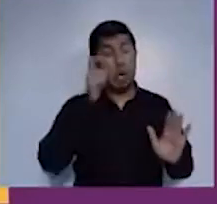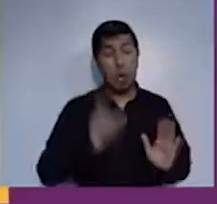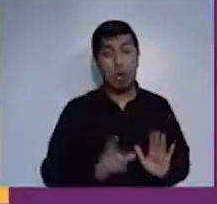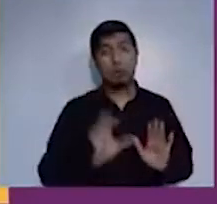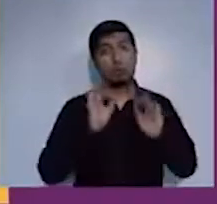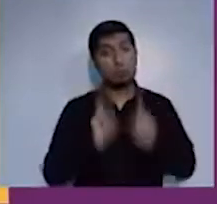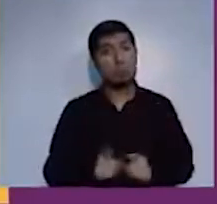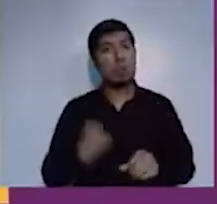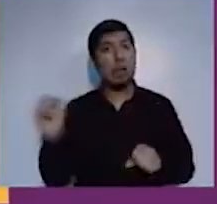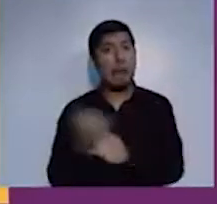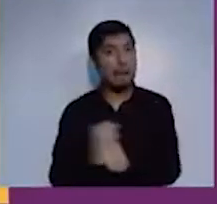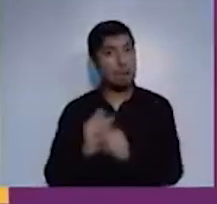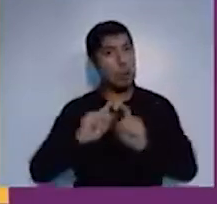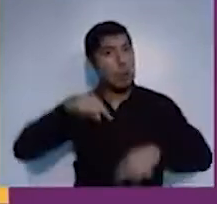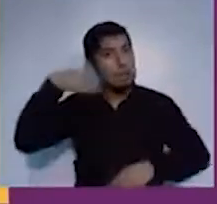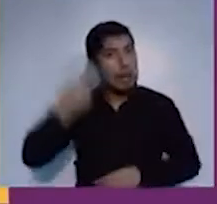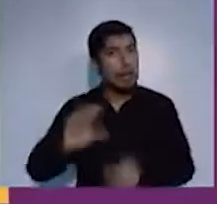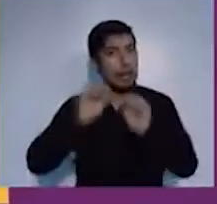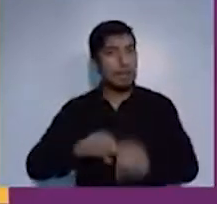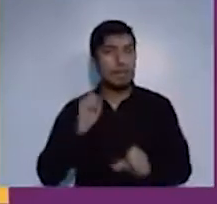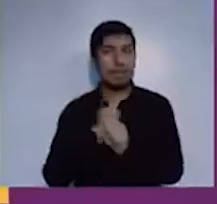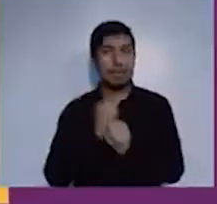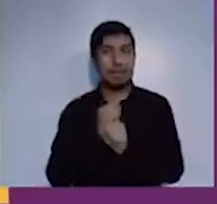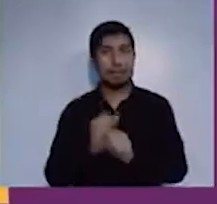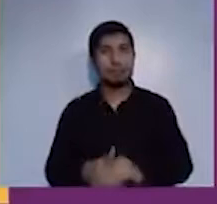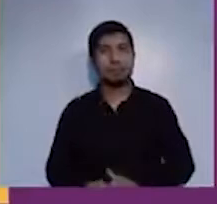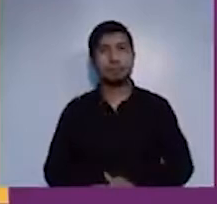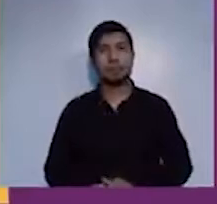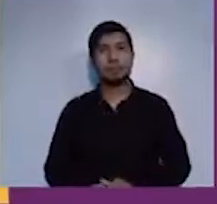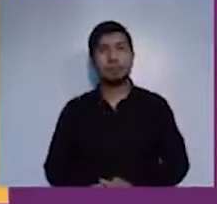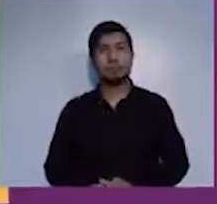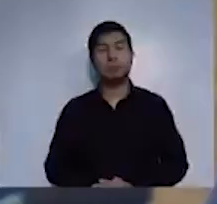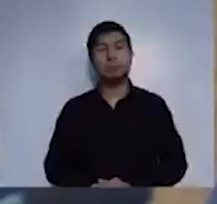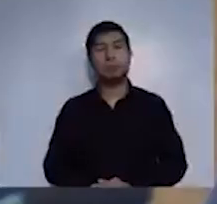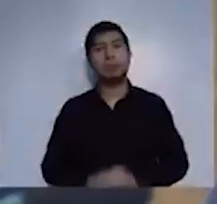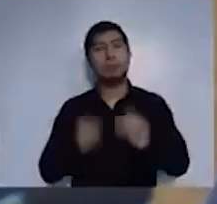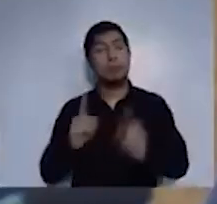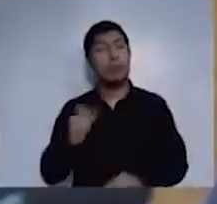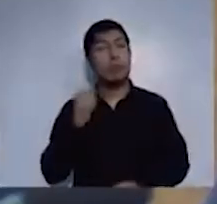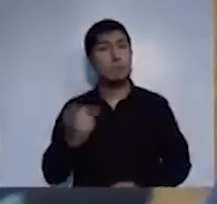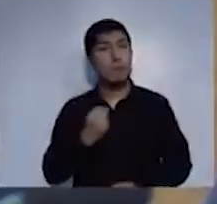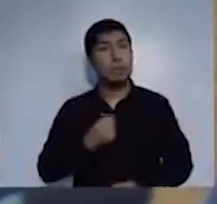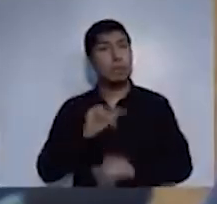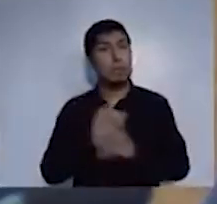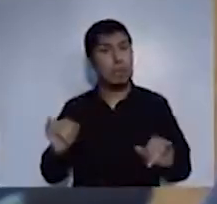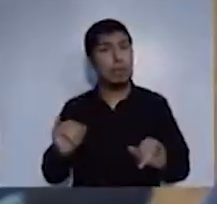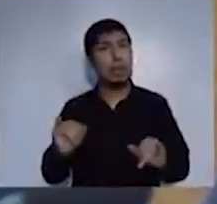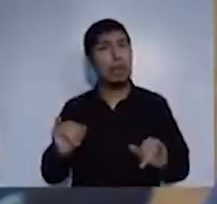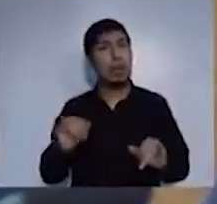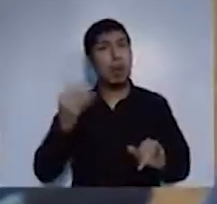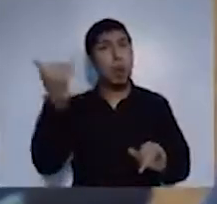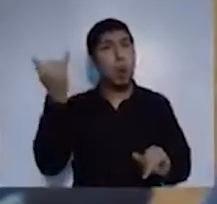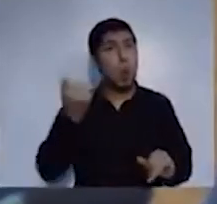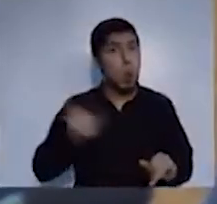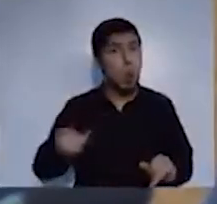quedado autorizado a partir de mañana. Y finalmente, que es importante con respecto a los feriados que tenemos días jueves